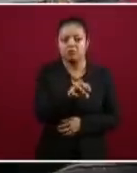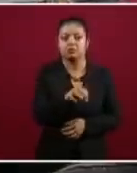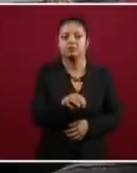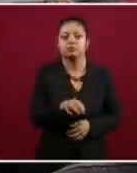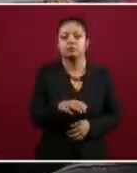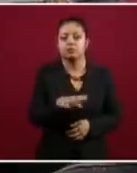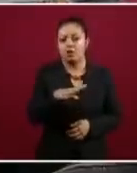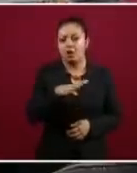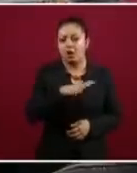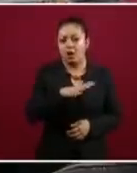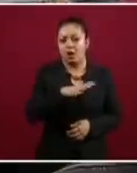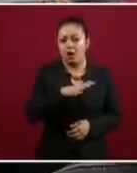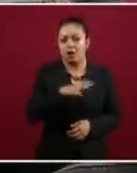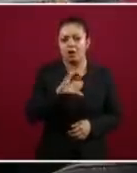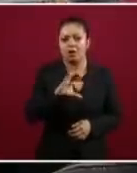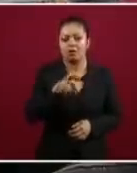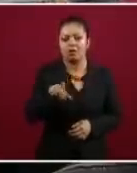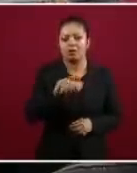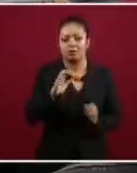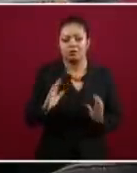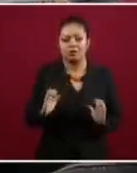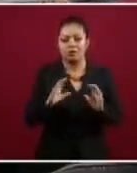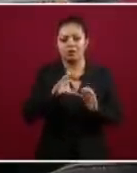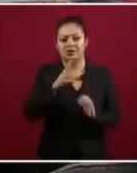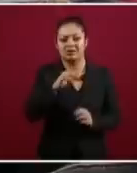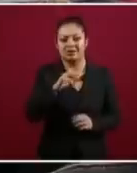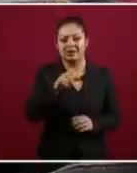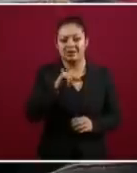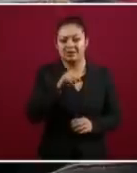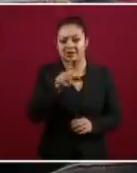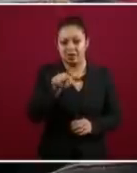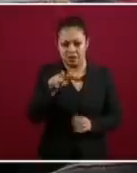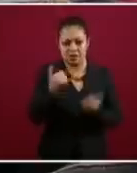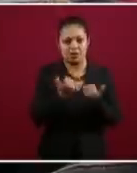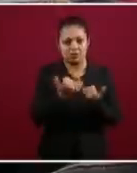hay aeropuerto en Chichén Itzá,